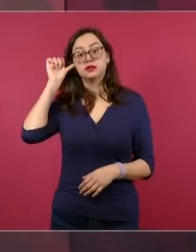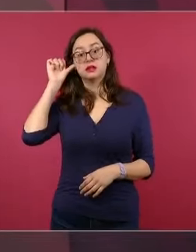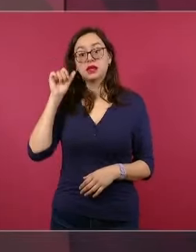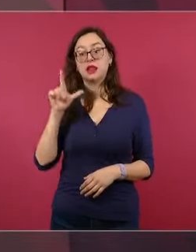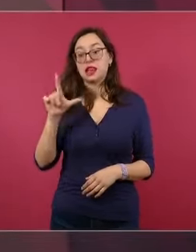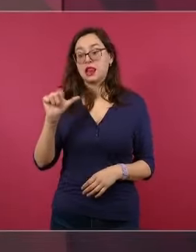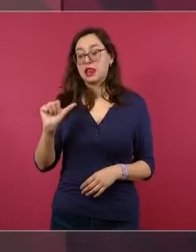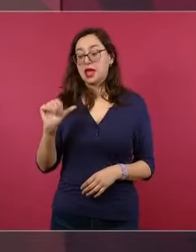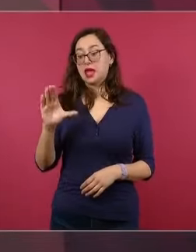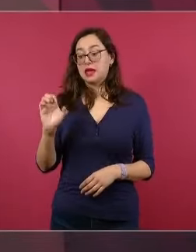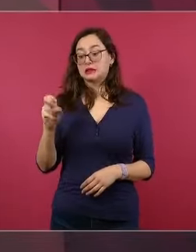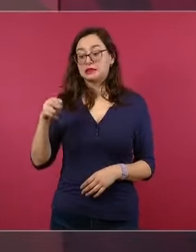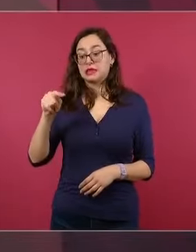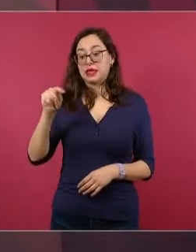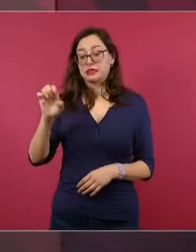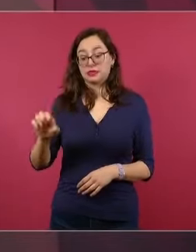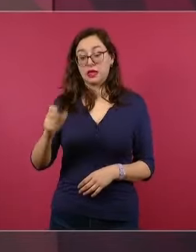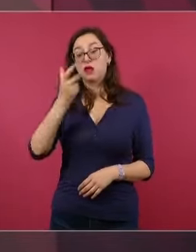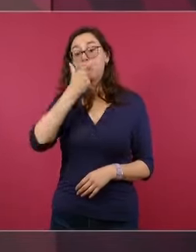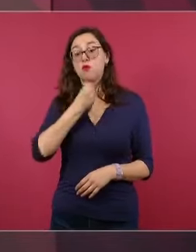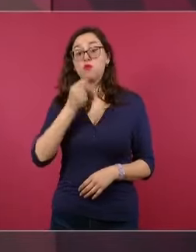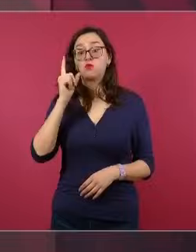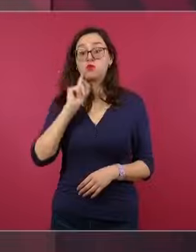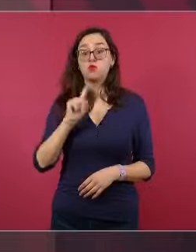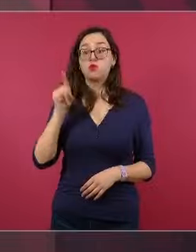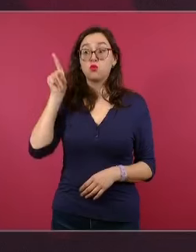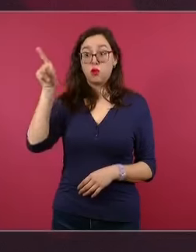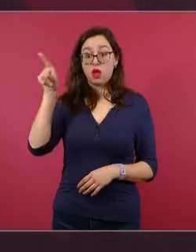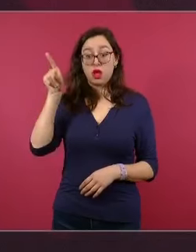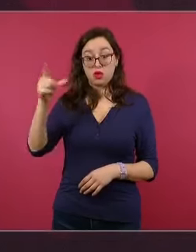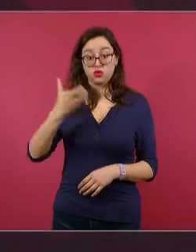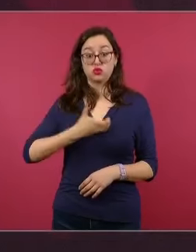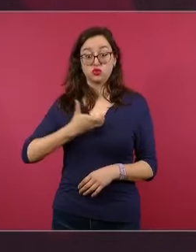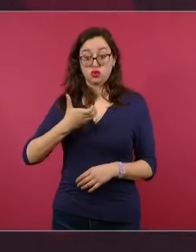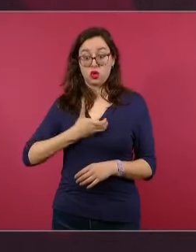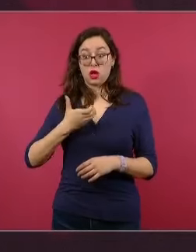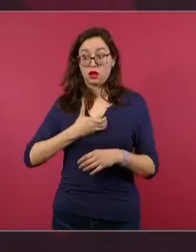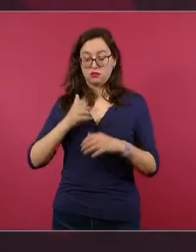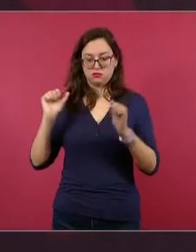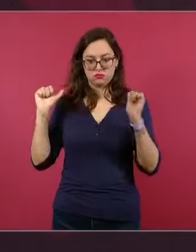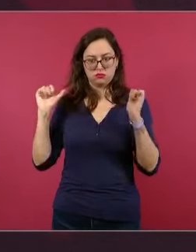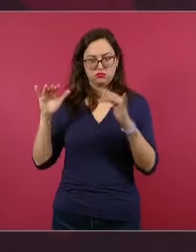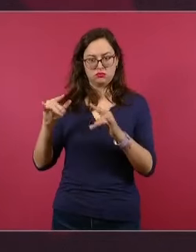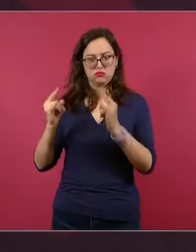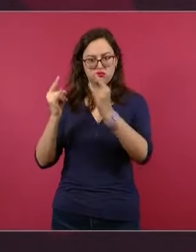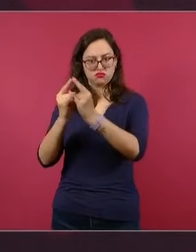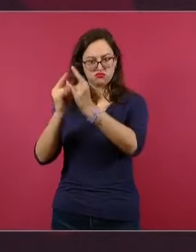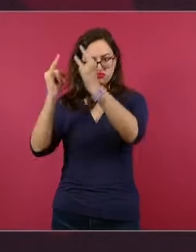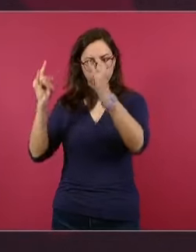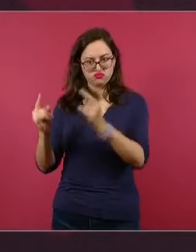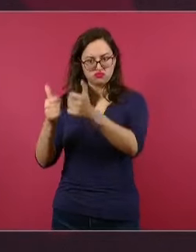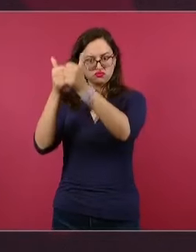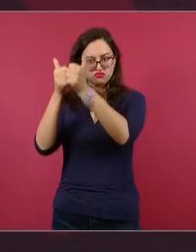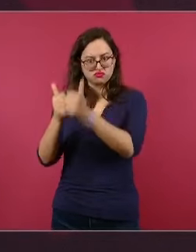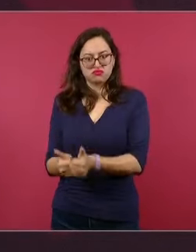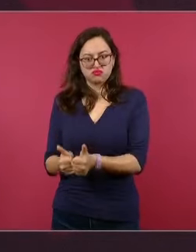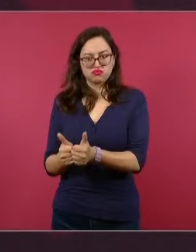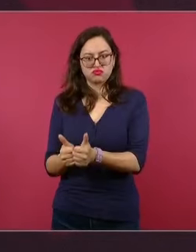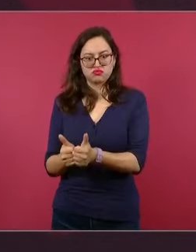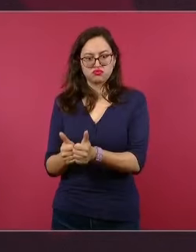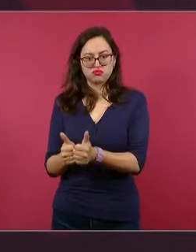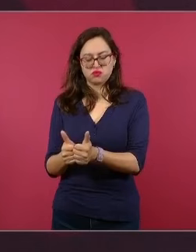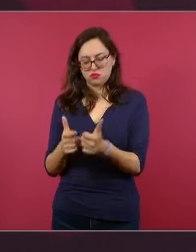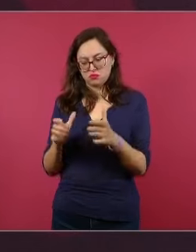siguen ahí aquí en el Zócalo y hubo la movilización de